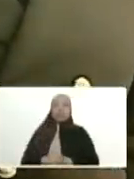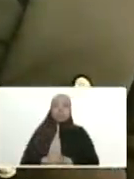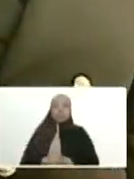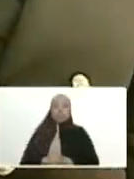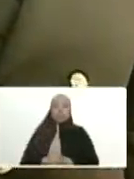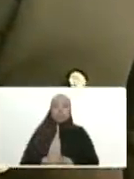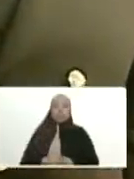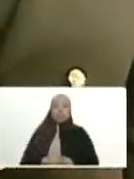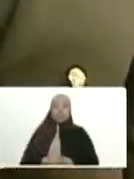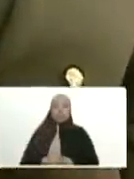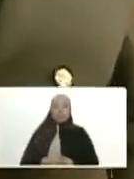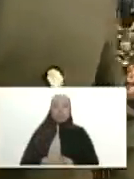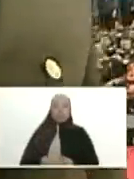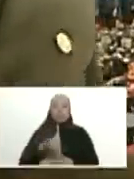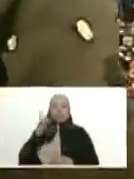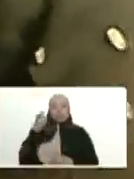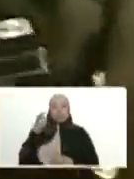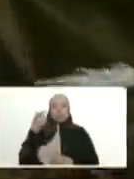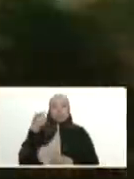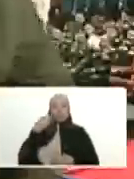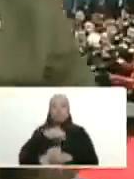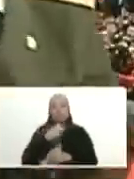izquierda. De frente, mar.